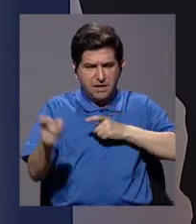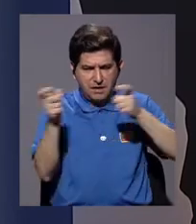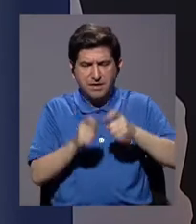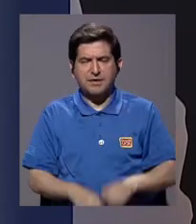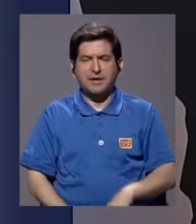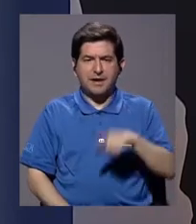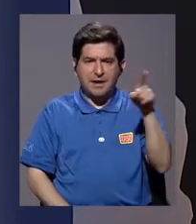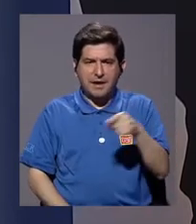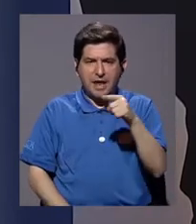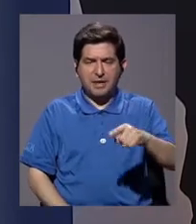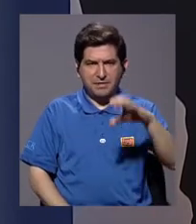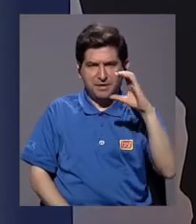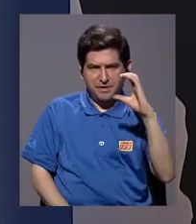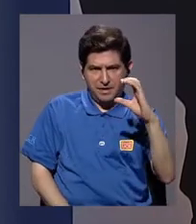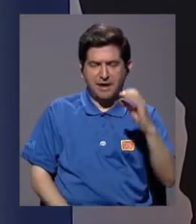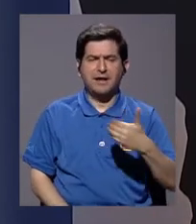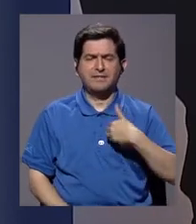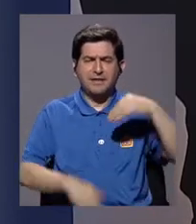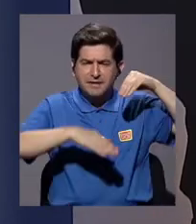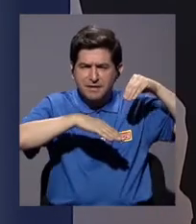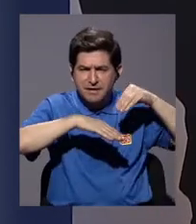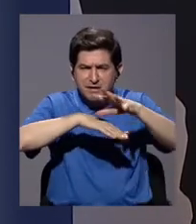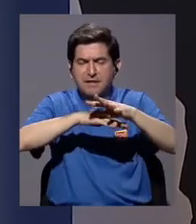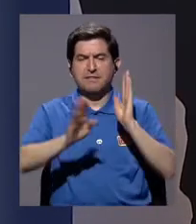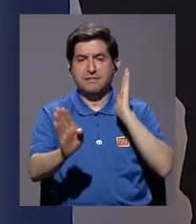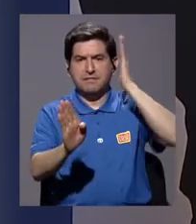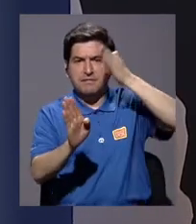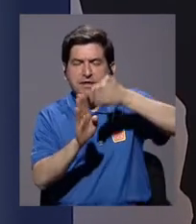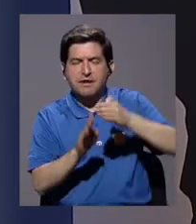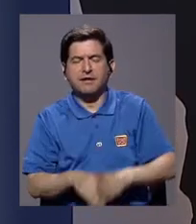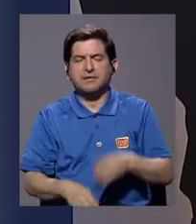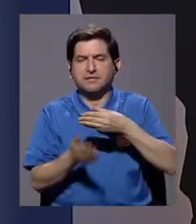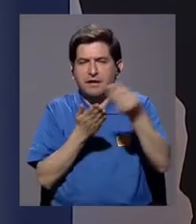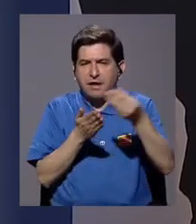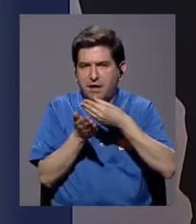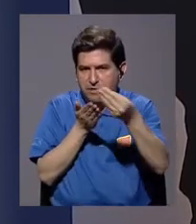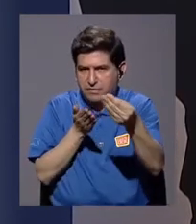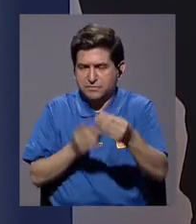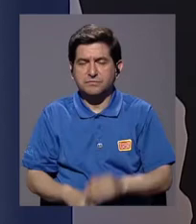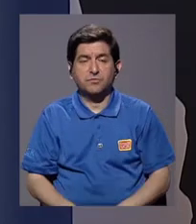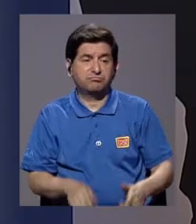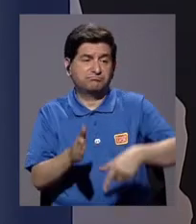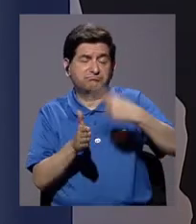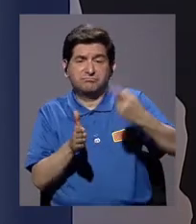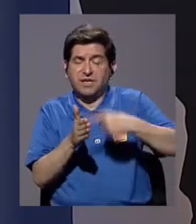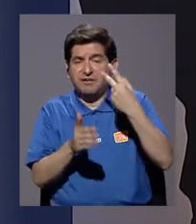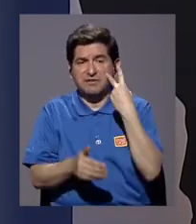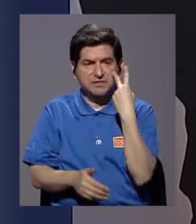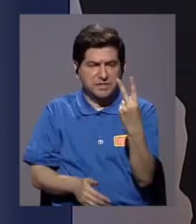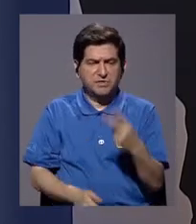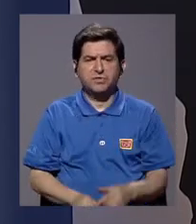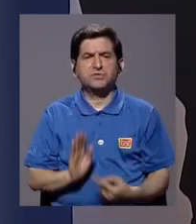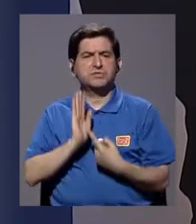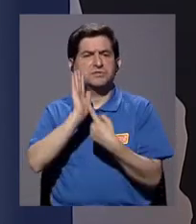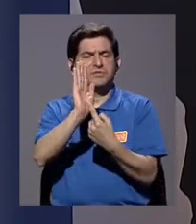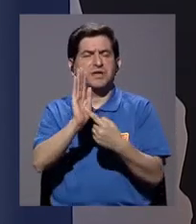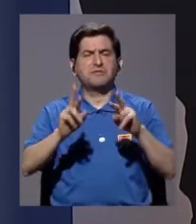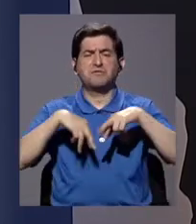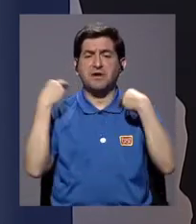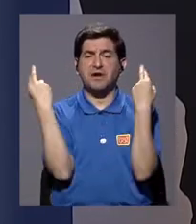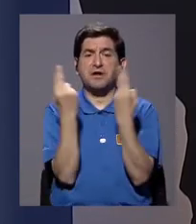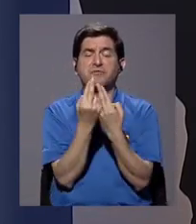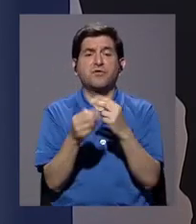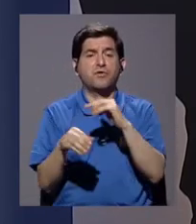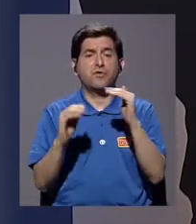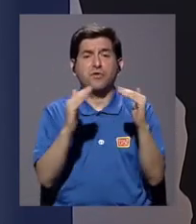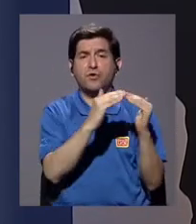la descarbonización tiene una afectación directa sobre el consumo y que muchas veces no se ve de manifiesto en las audiencias